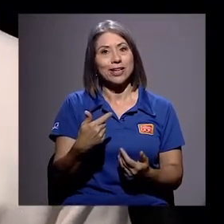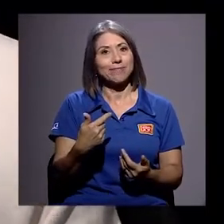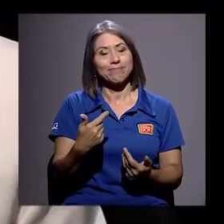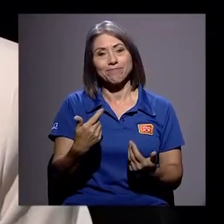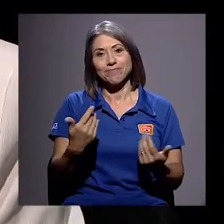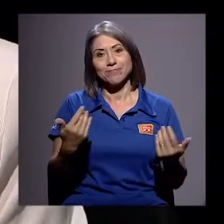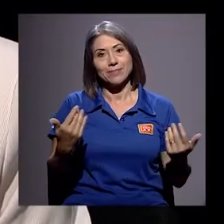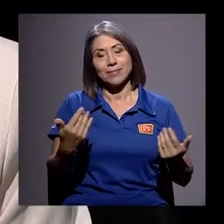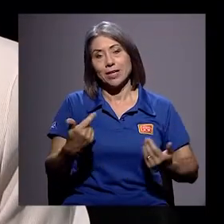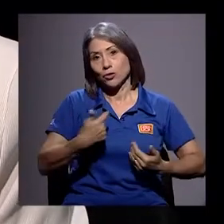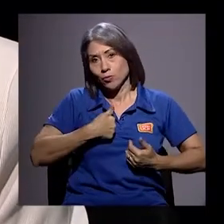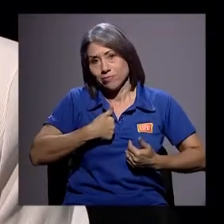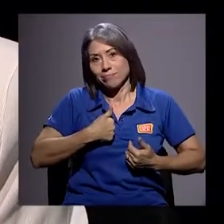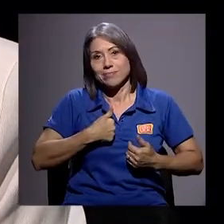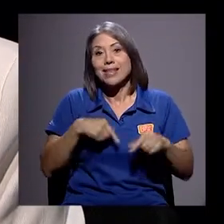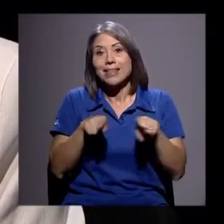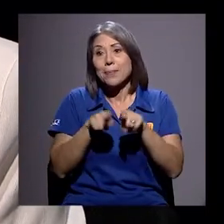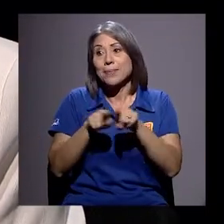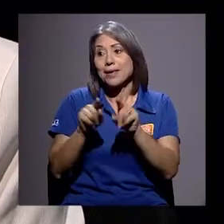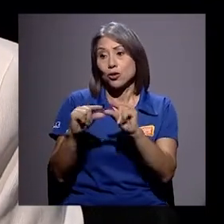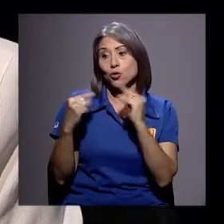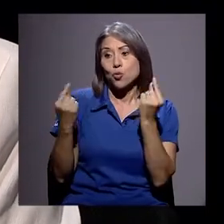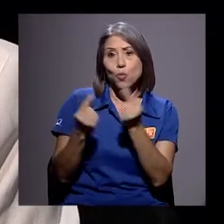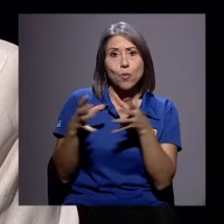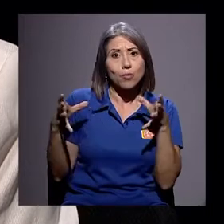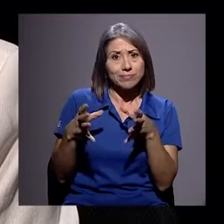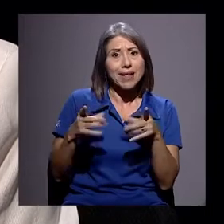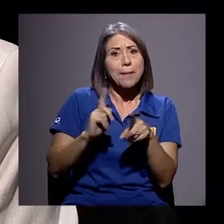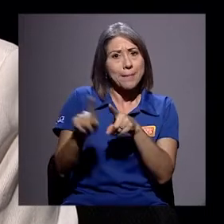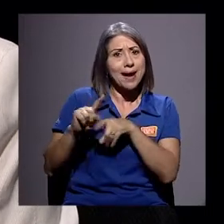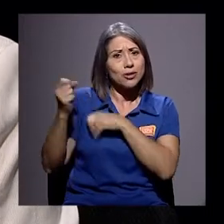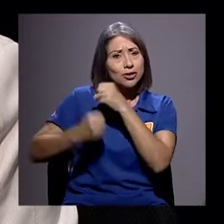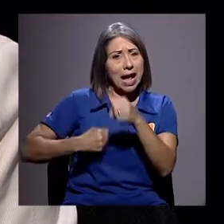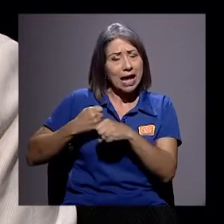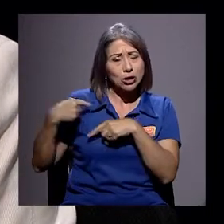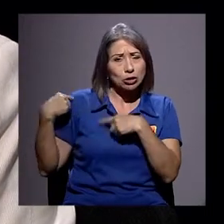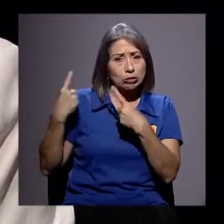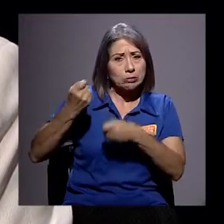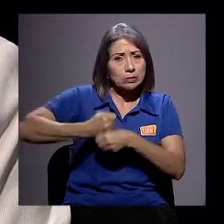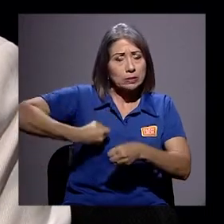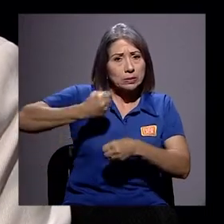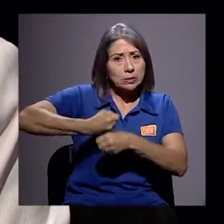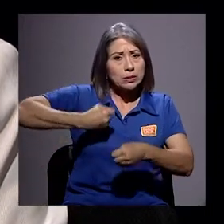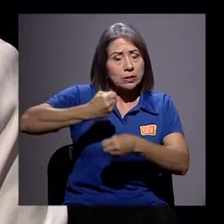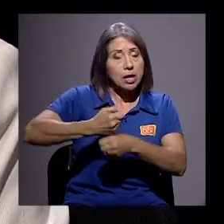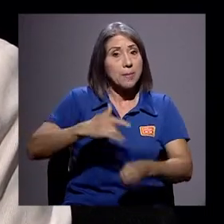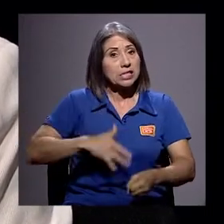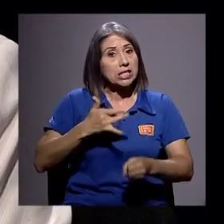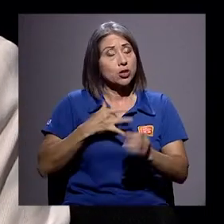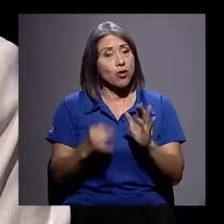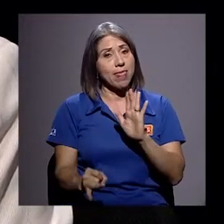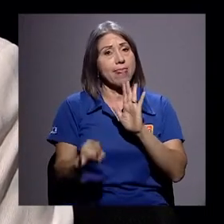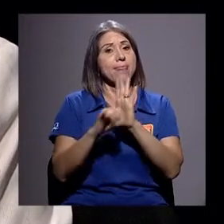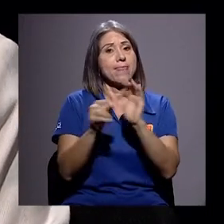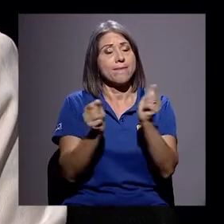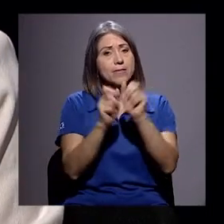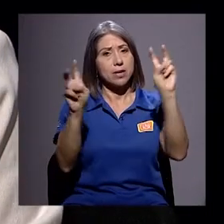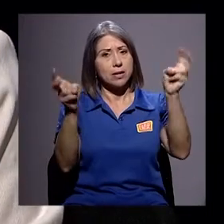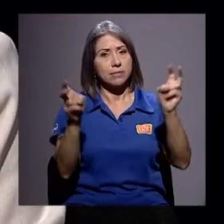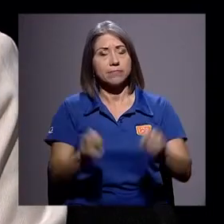de mi parte y el grupo al que pertenezco varios años y pues claramente tengo una gran identificación con con el